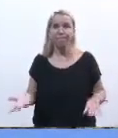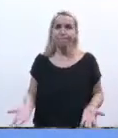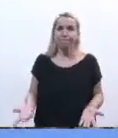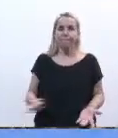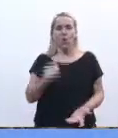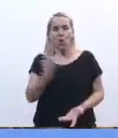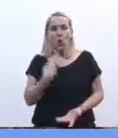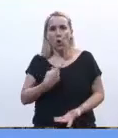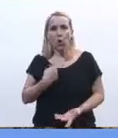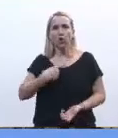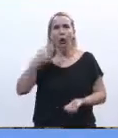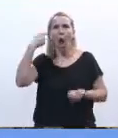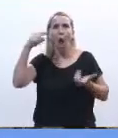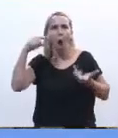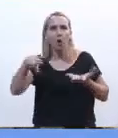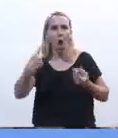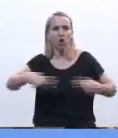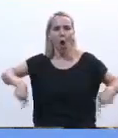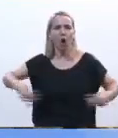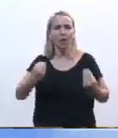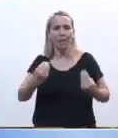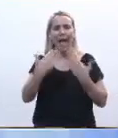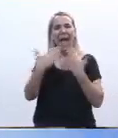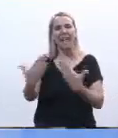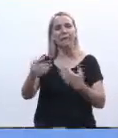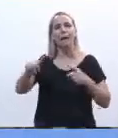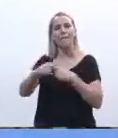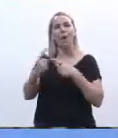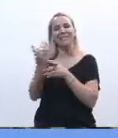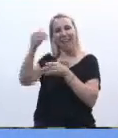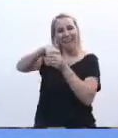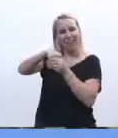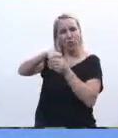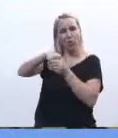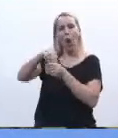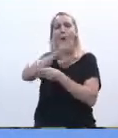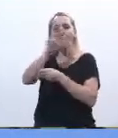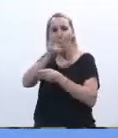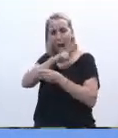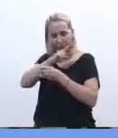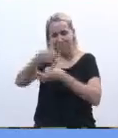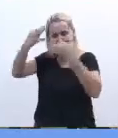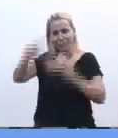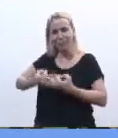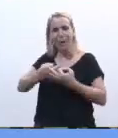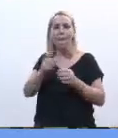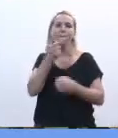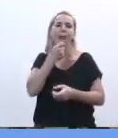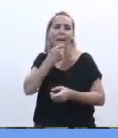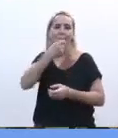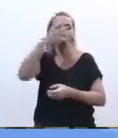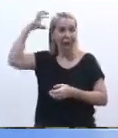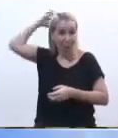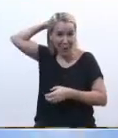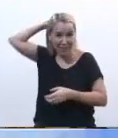hemos logrado cosas gracias a que hemos tenido en la política mujeres claras como Evita, que